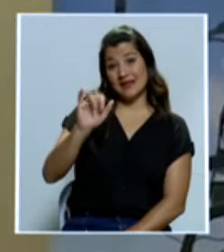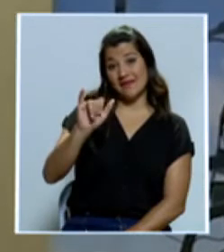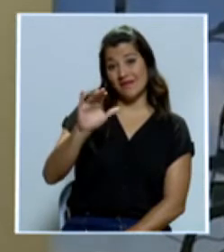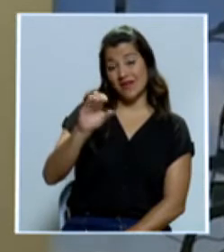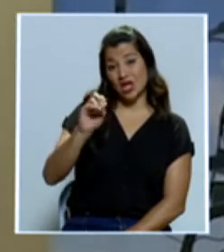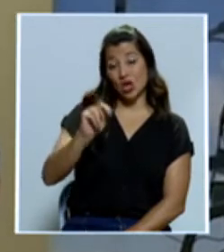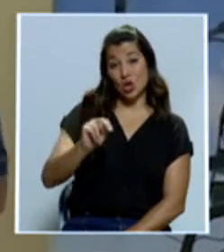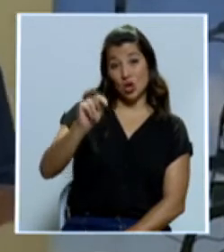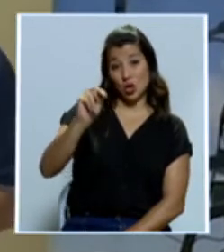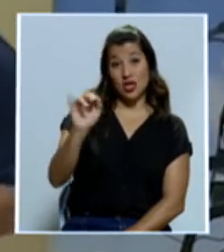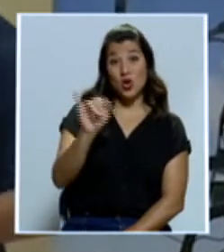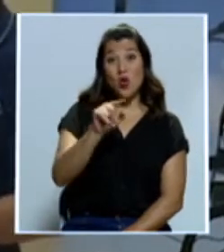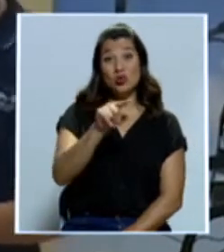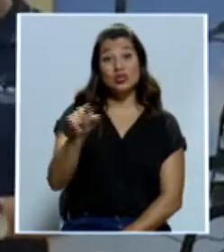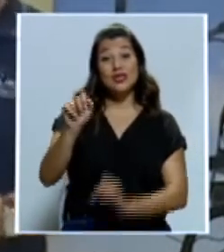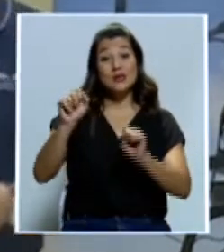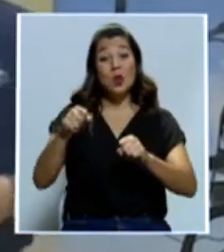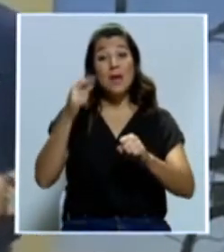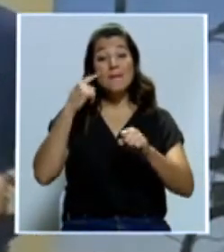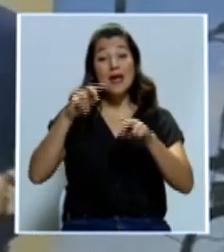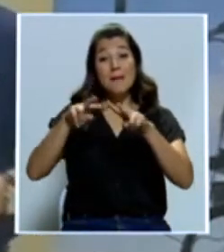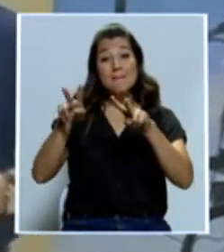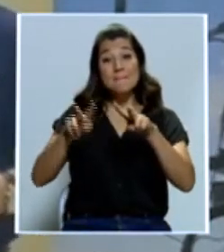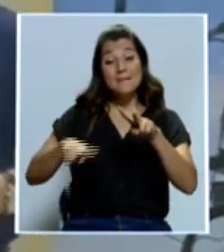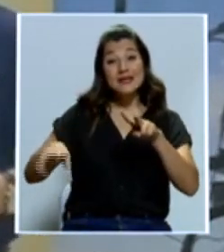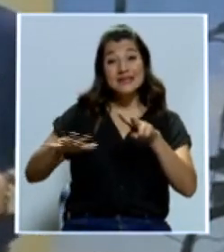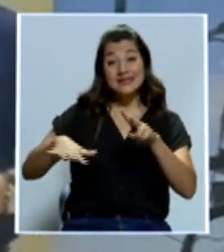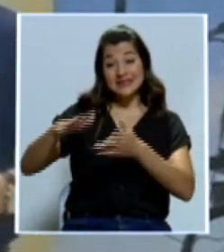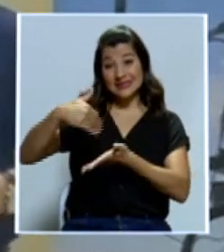Valle Central, el Pacífico Central, el Pacífico Sur no escaparon.